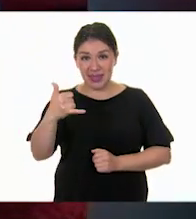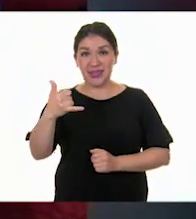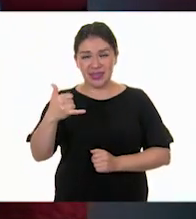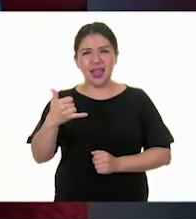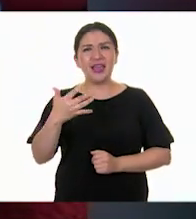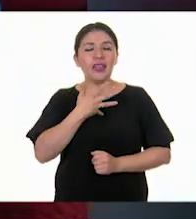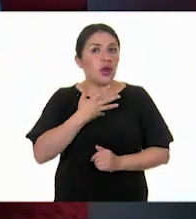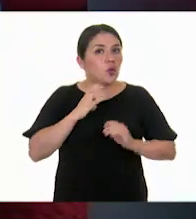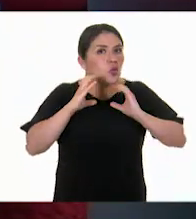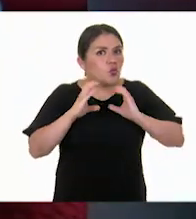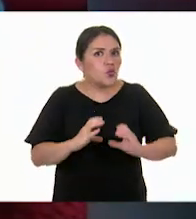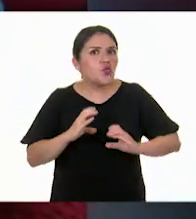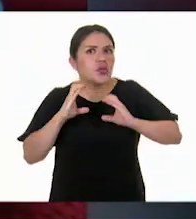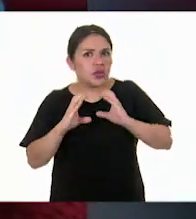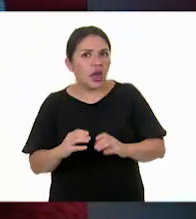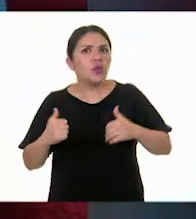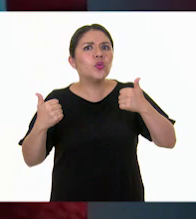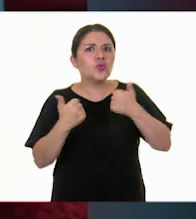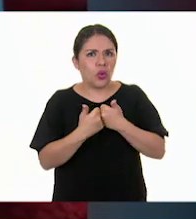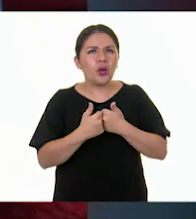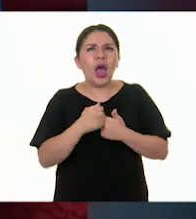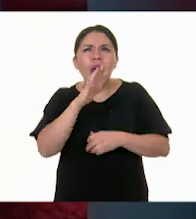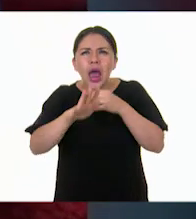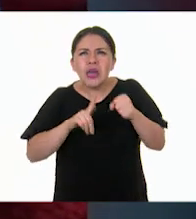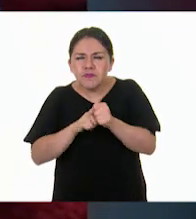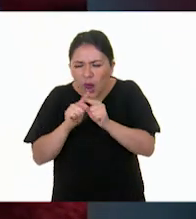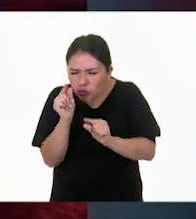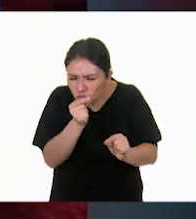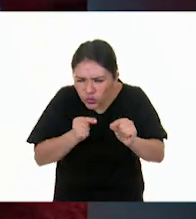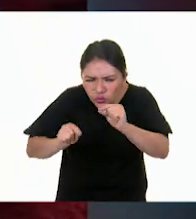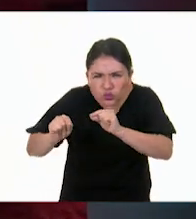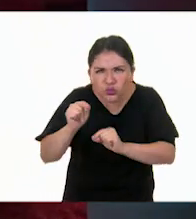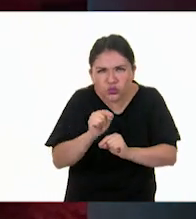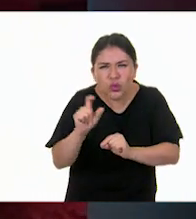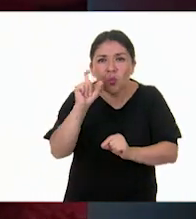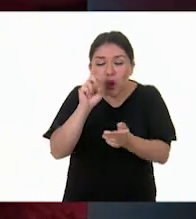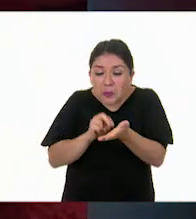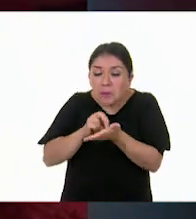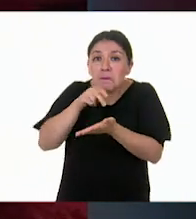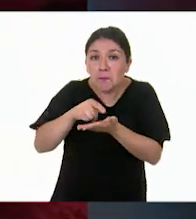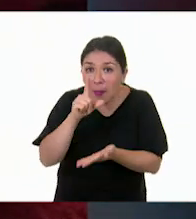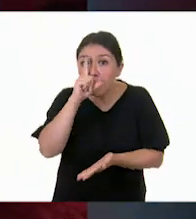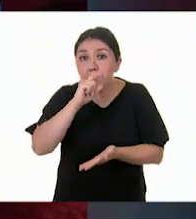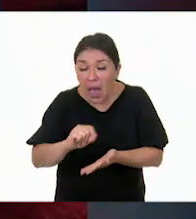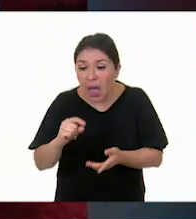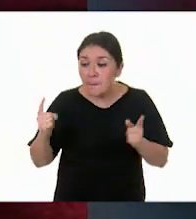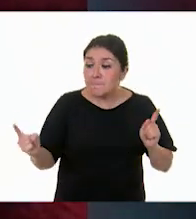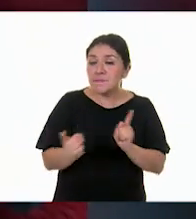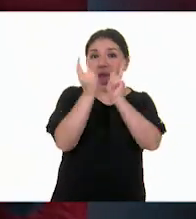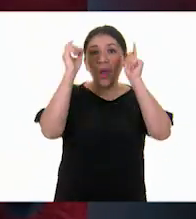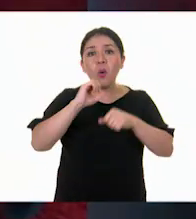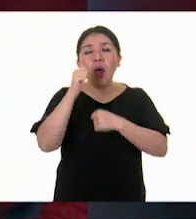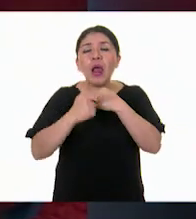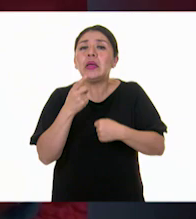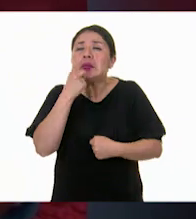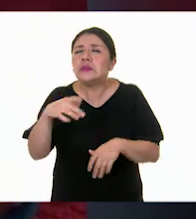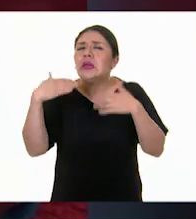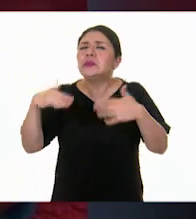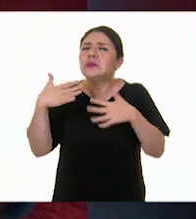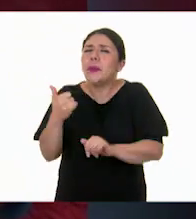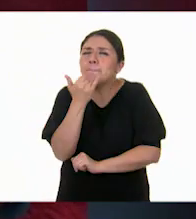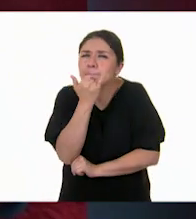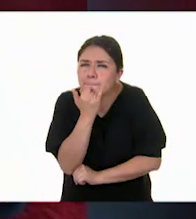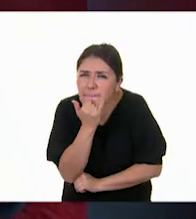Tenía mucho cuidado con los insectos pequeños y cuando tropezaba con alguien decía